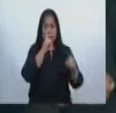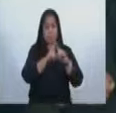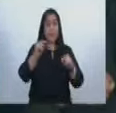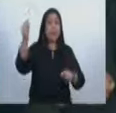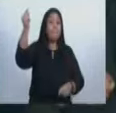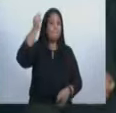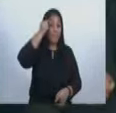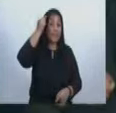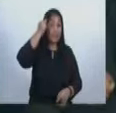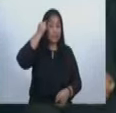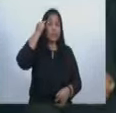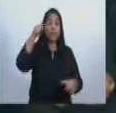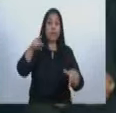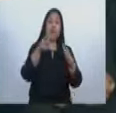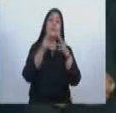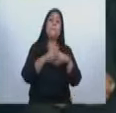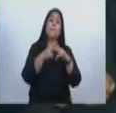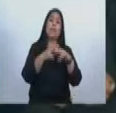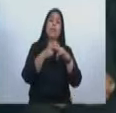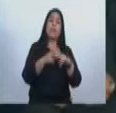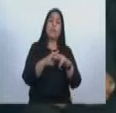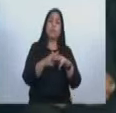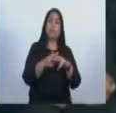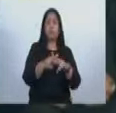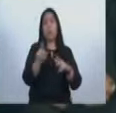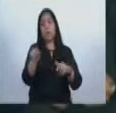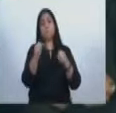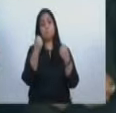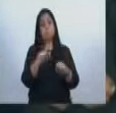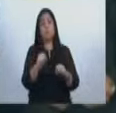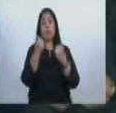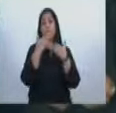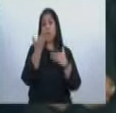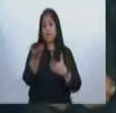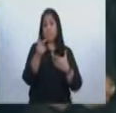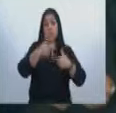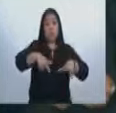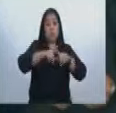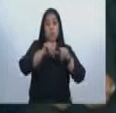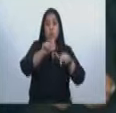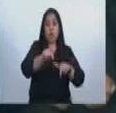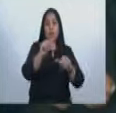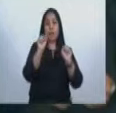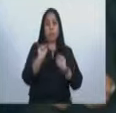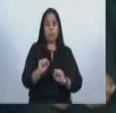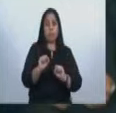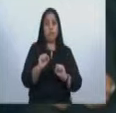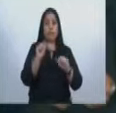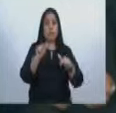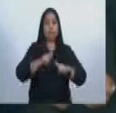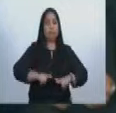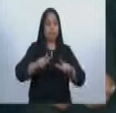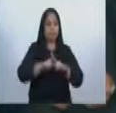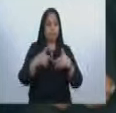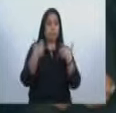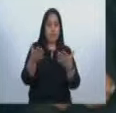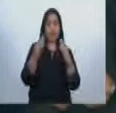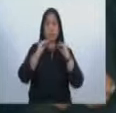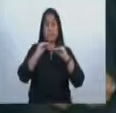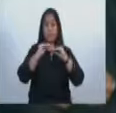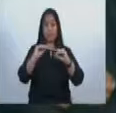pensar en mecanismos que faciliten que sea gente local la que va a estar dando clases